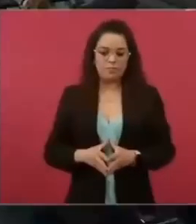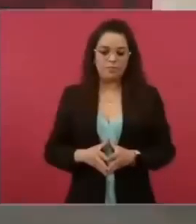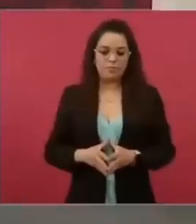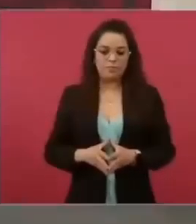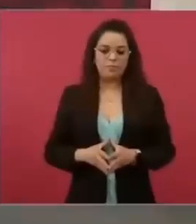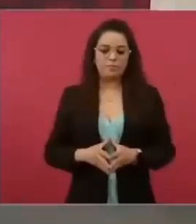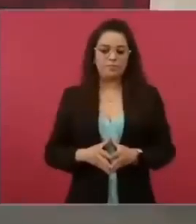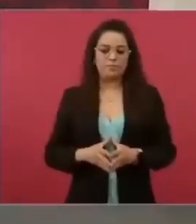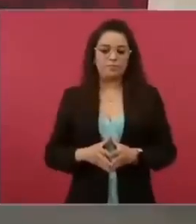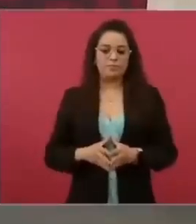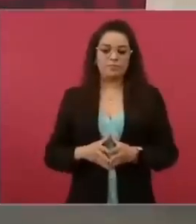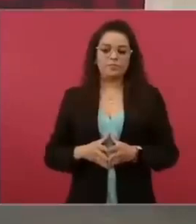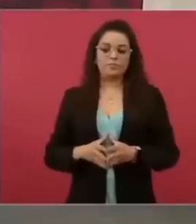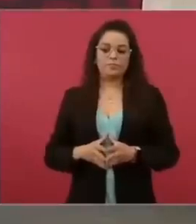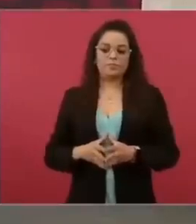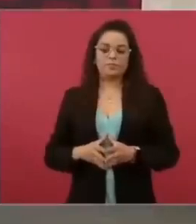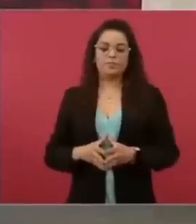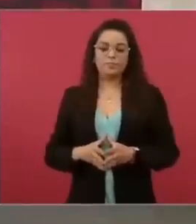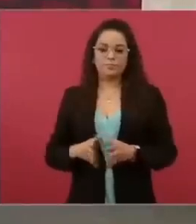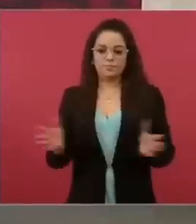Que la pasen muy bien, ¿eh?